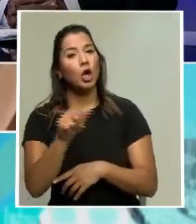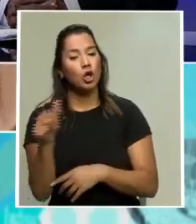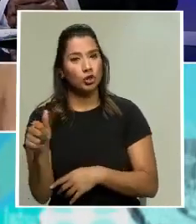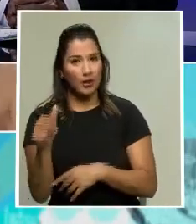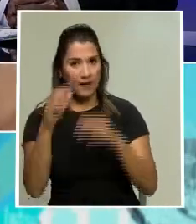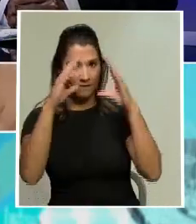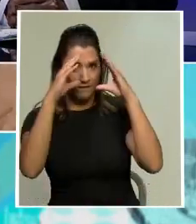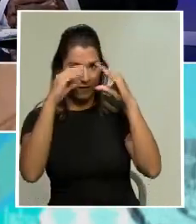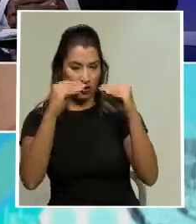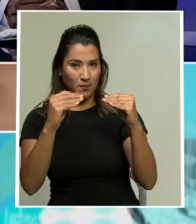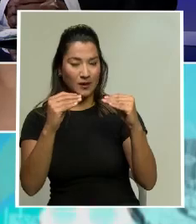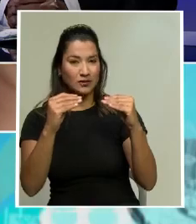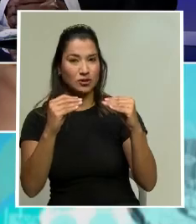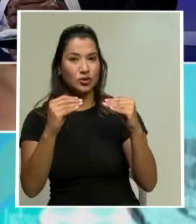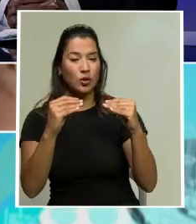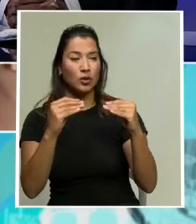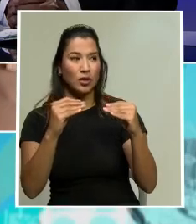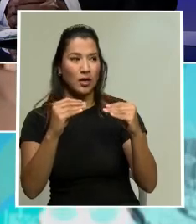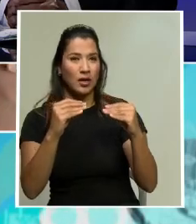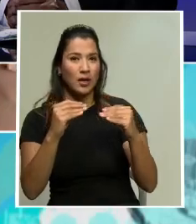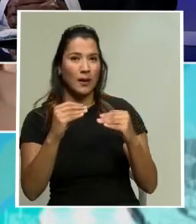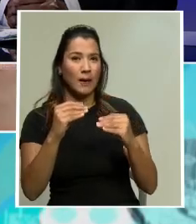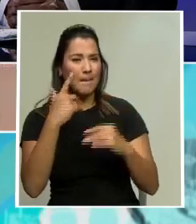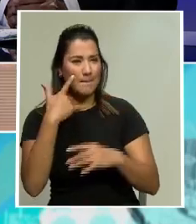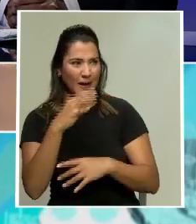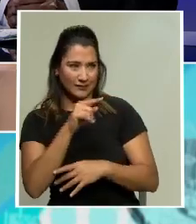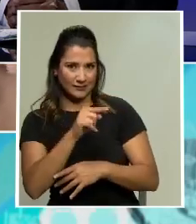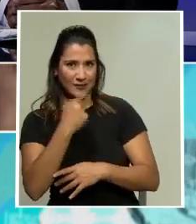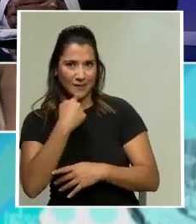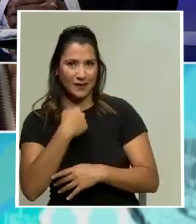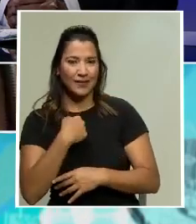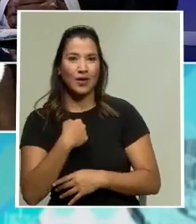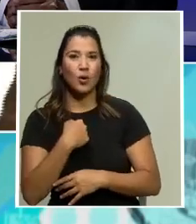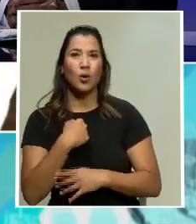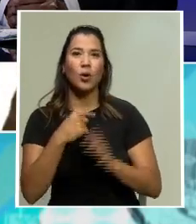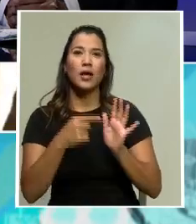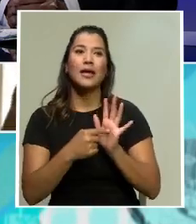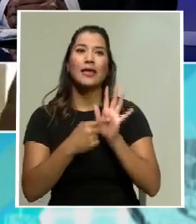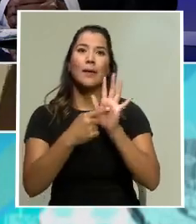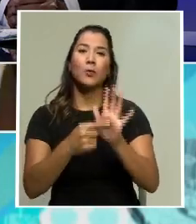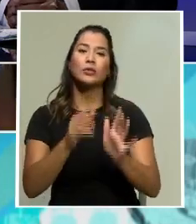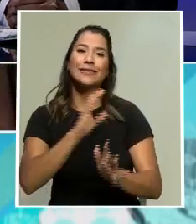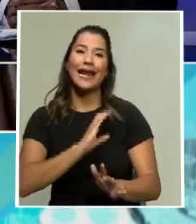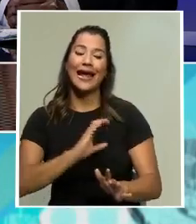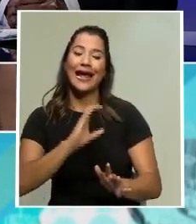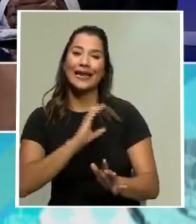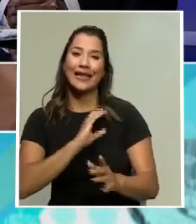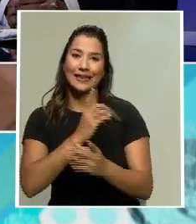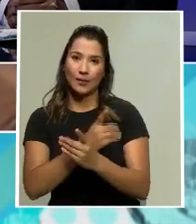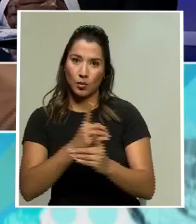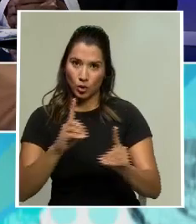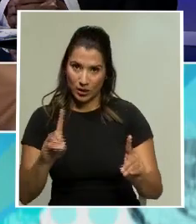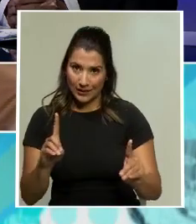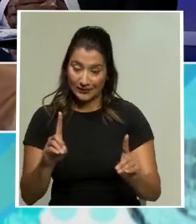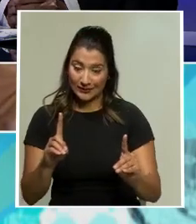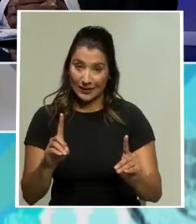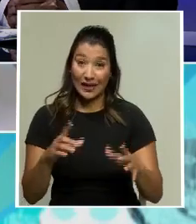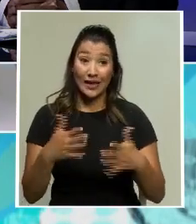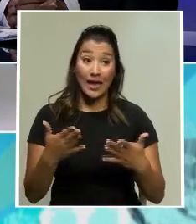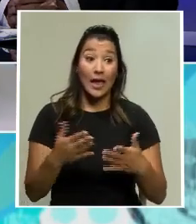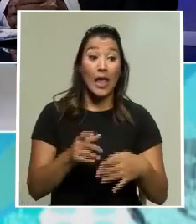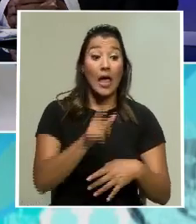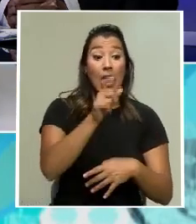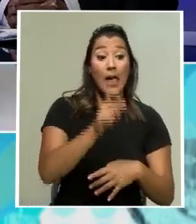otro dato que es consistente con esto que decís, que ilustra la calidad de la democracia de un país, es la relación de su presidente con la